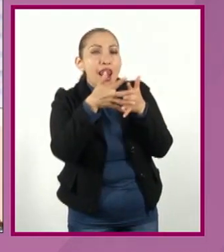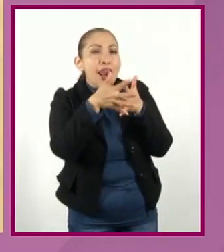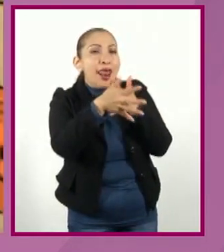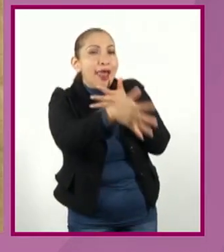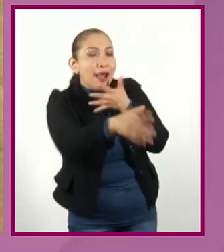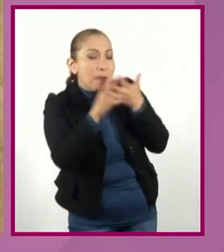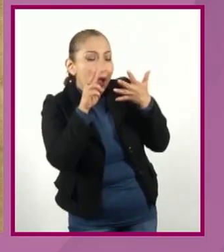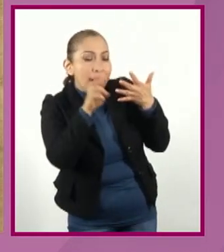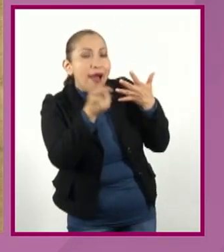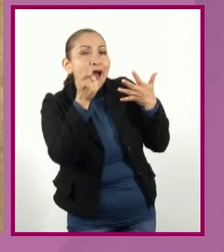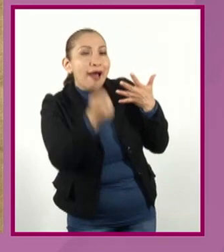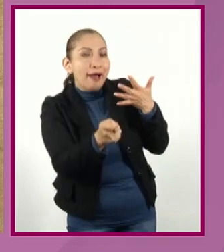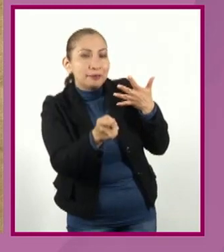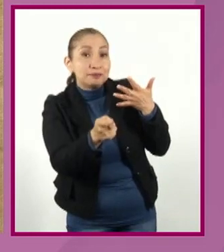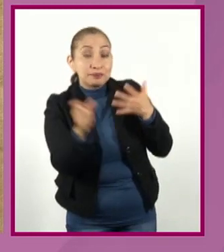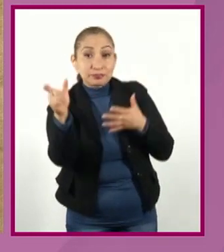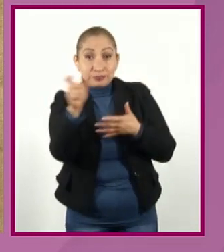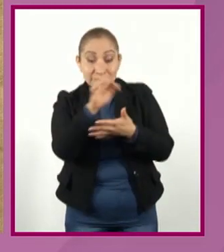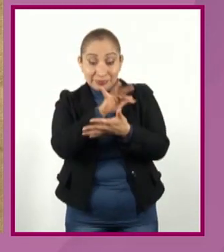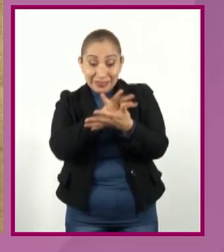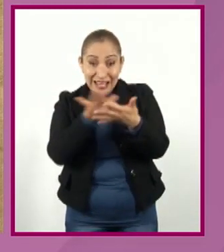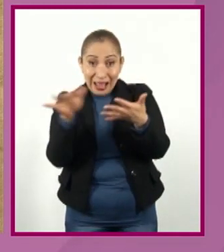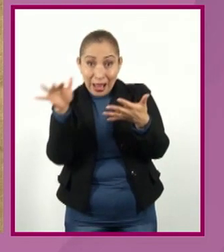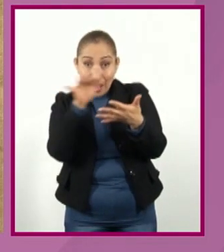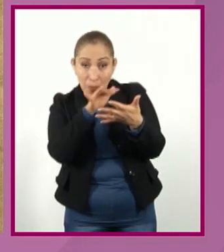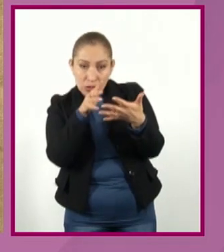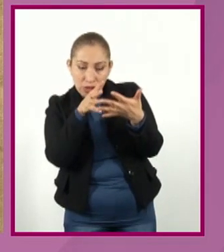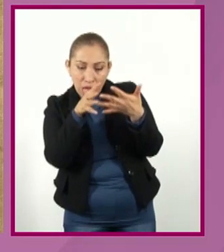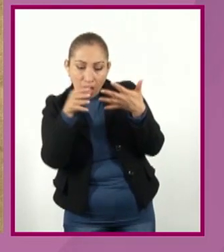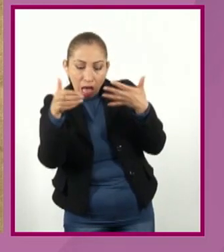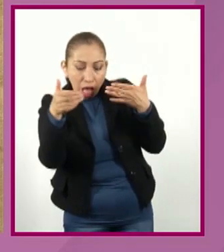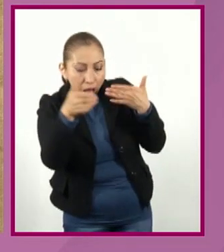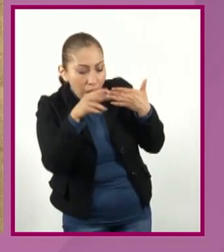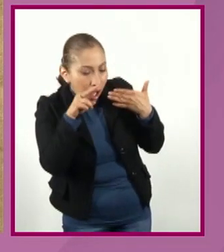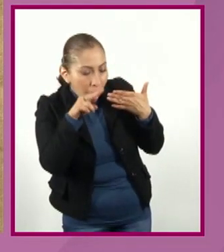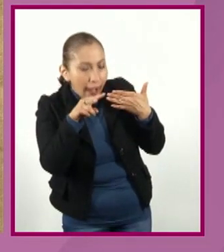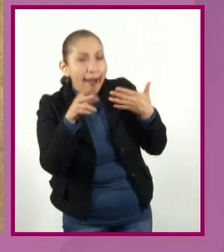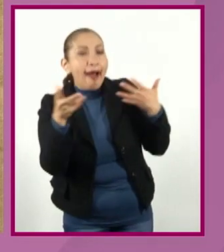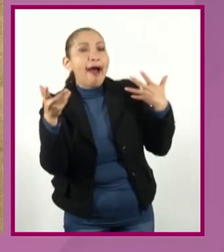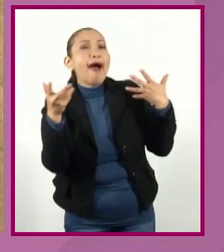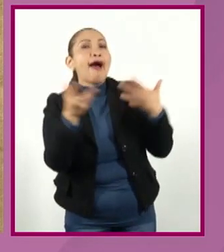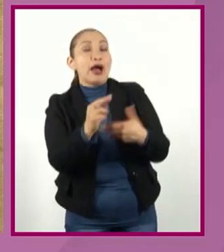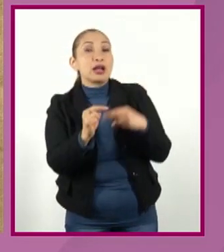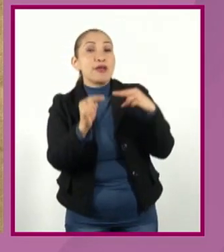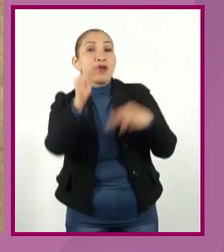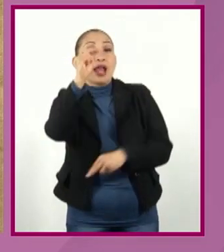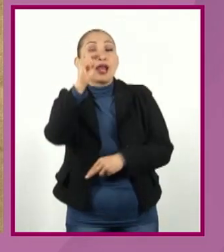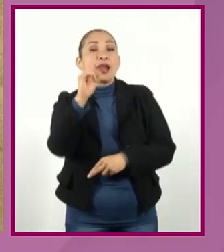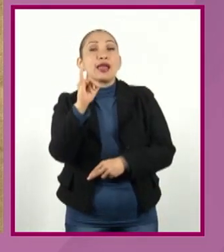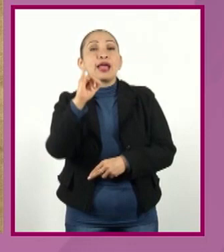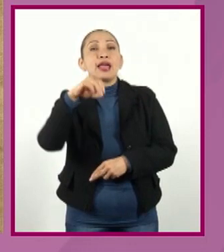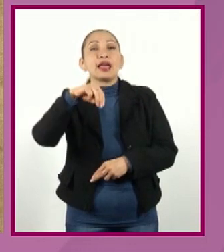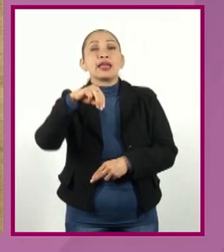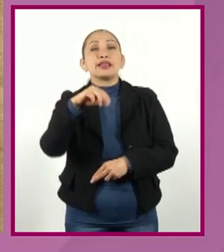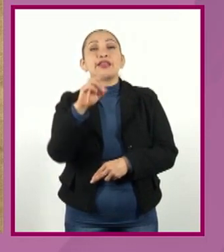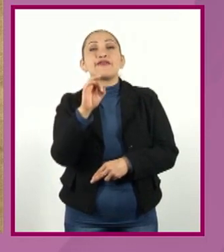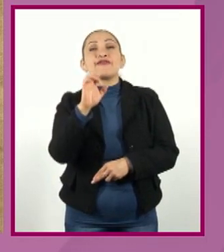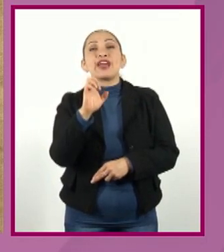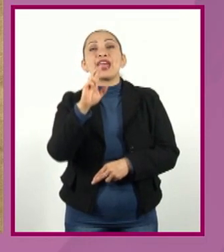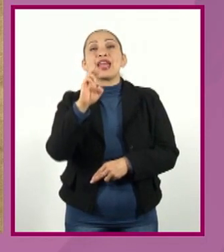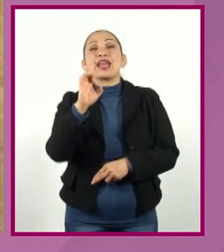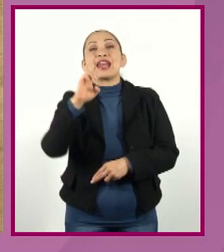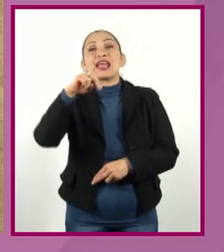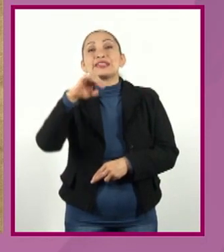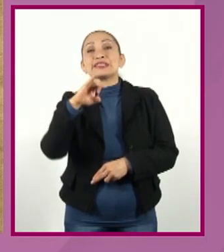líneas. Al leer entre líneas, estamos poniendo en práctica el nivel inferencial. Como